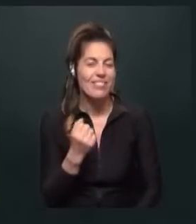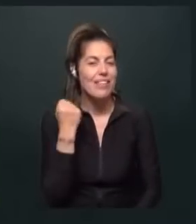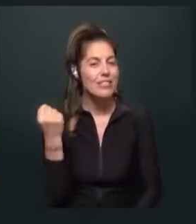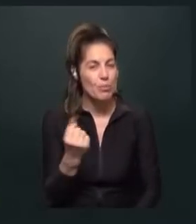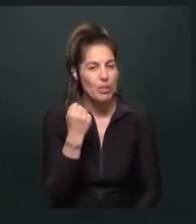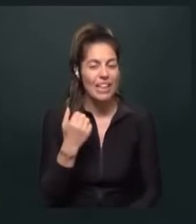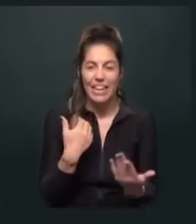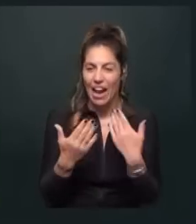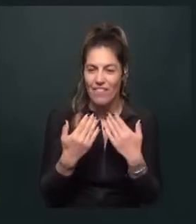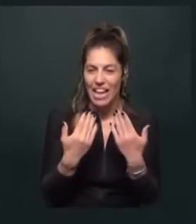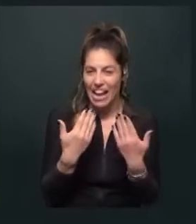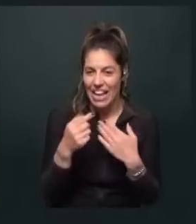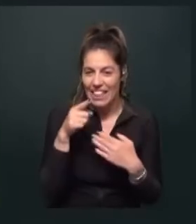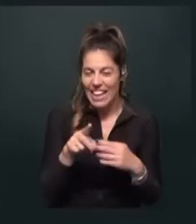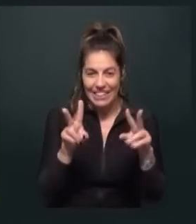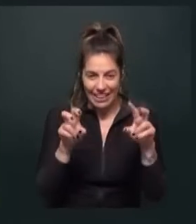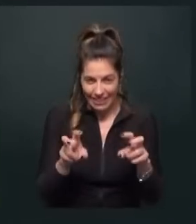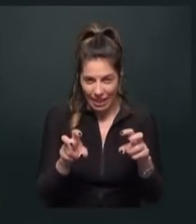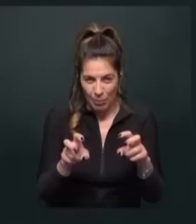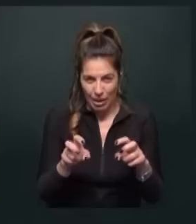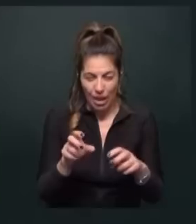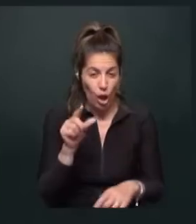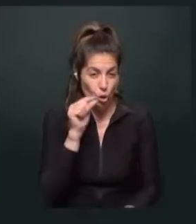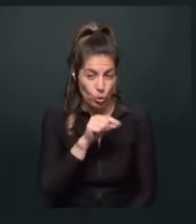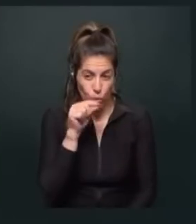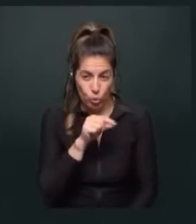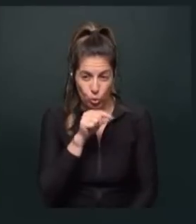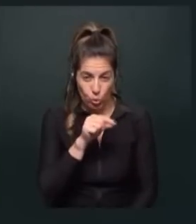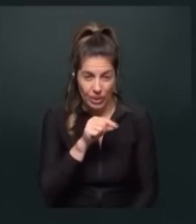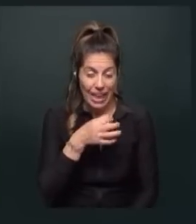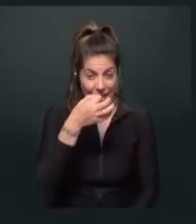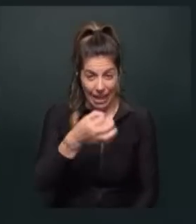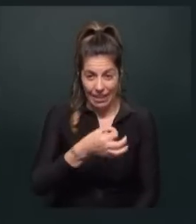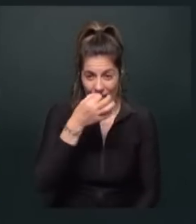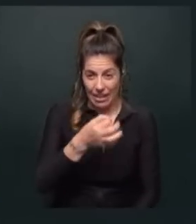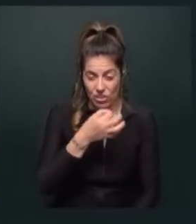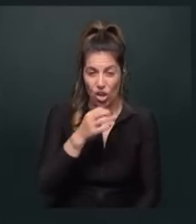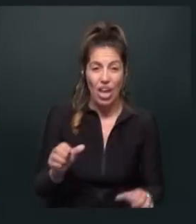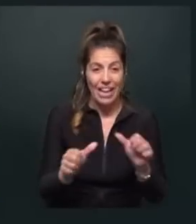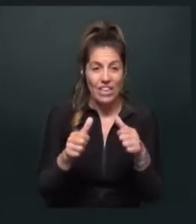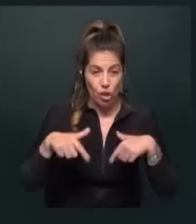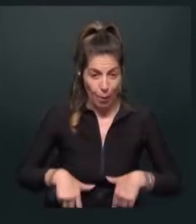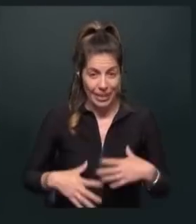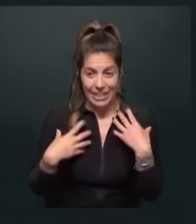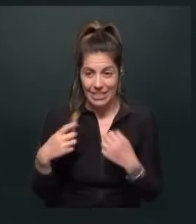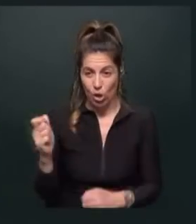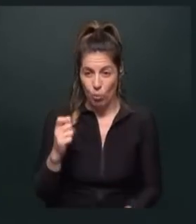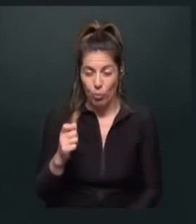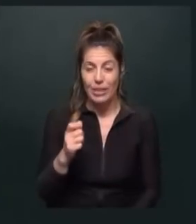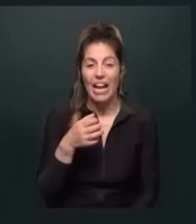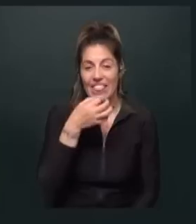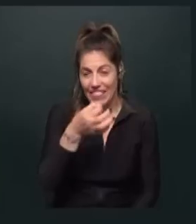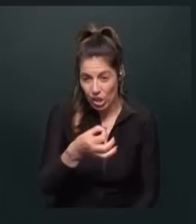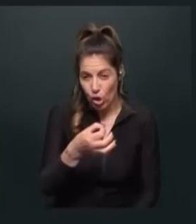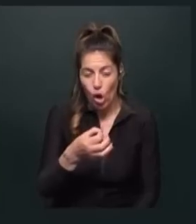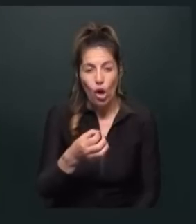un poquito dedicarle unos minutitos a hablar sobre este tema El tuit en concreto de la declaración que que hizo Karina rando fue que